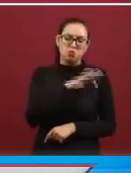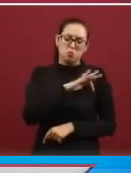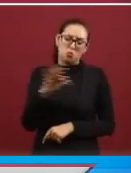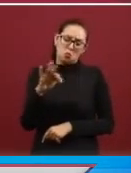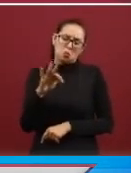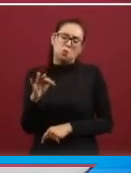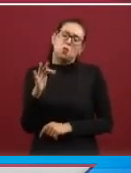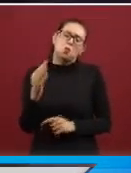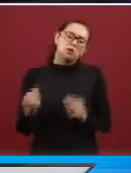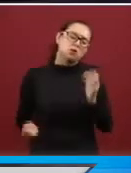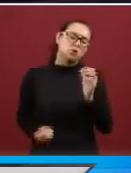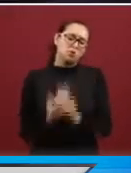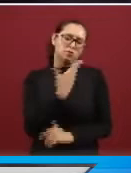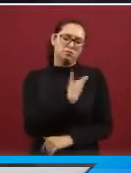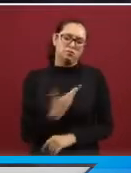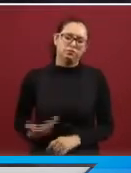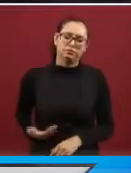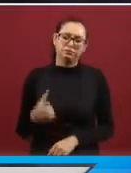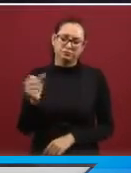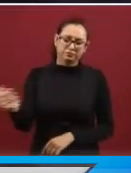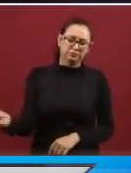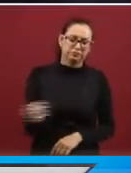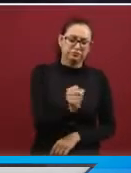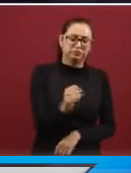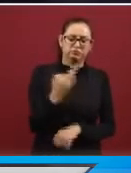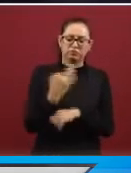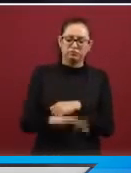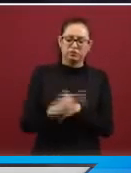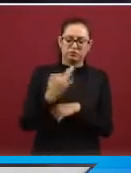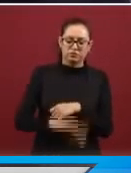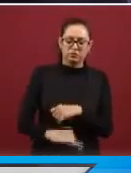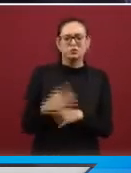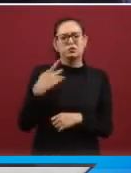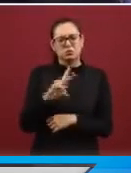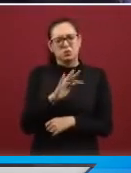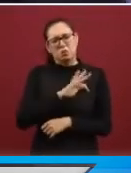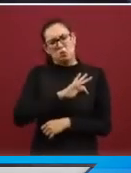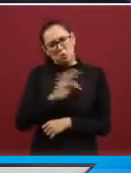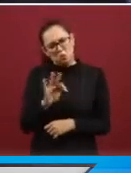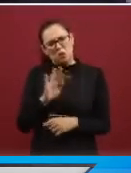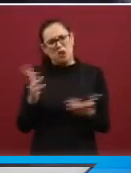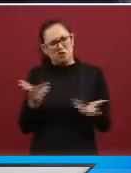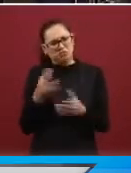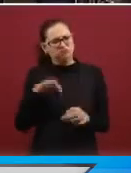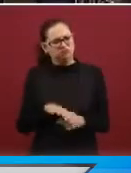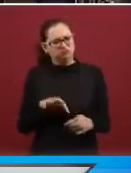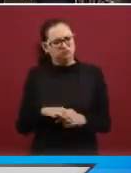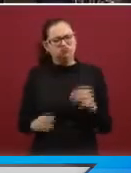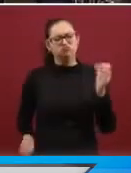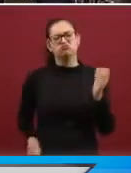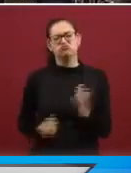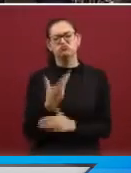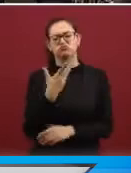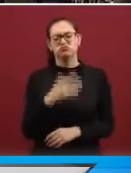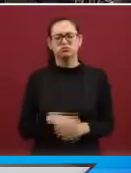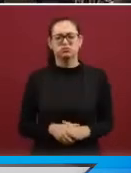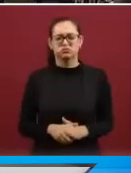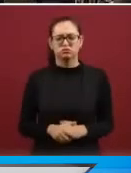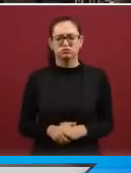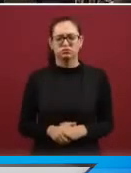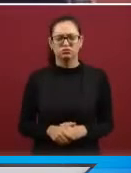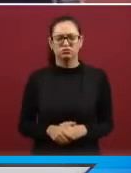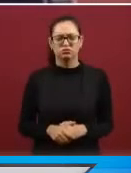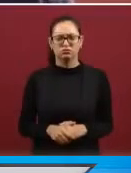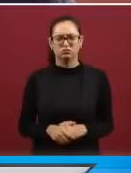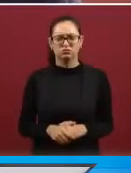elecciones intermedias, y espera que se apruebe la consulta. Es importante que se apruebe la cancelación de mandato para el presidente, para los gobernadores y